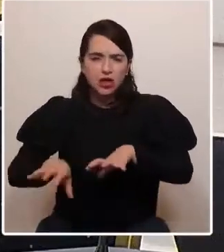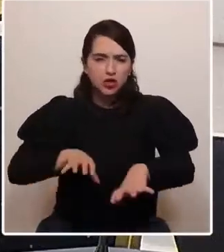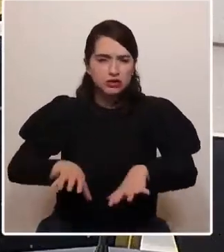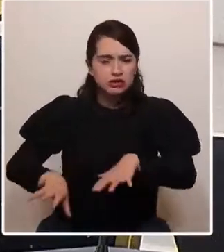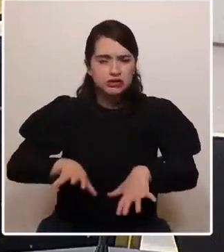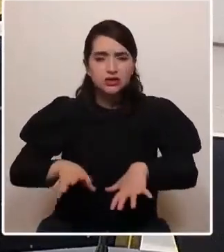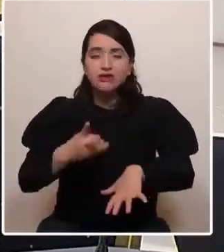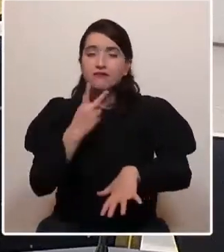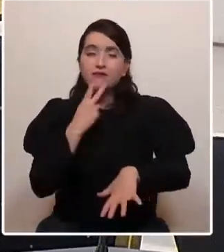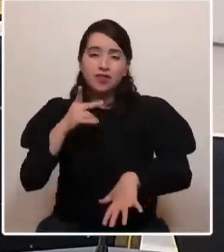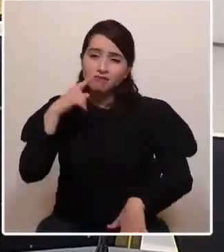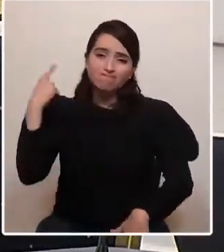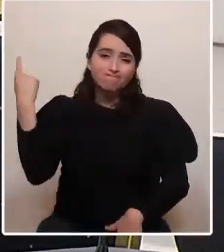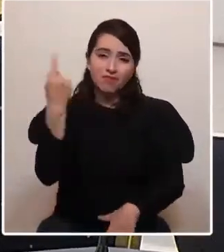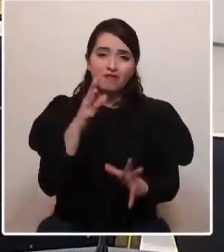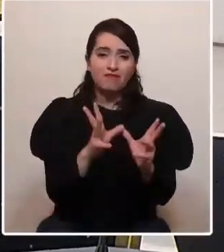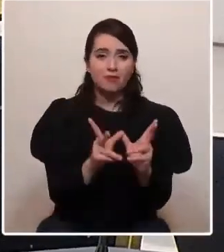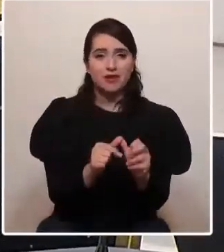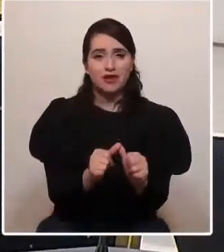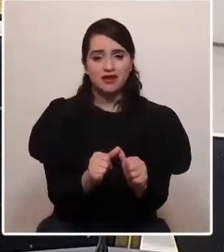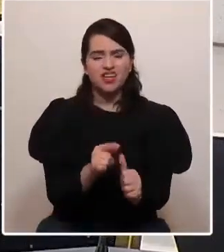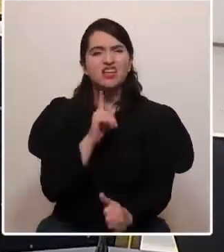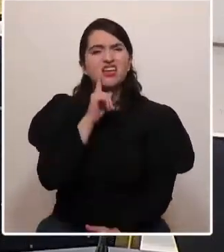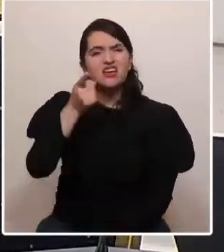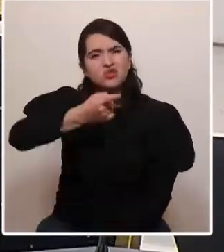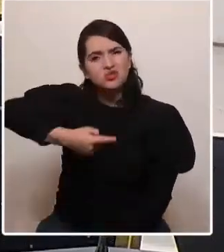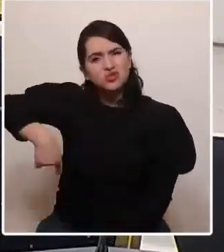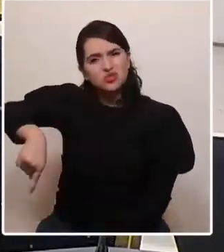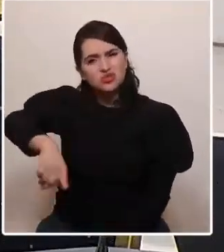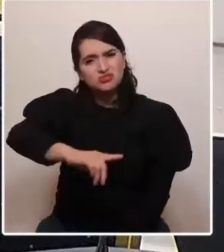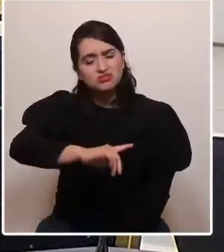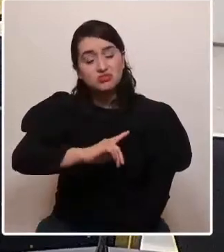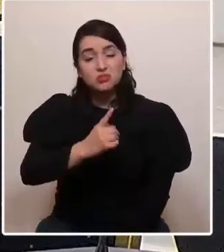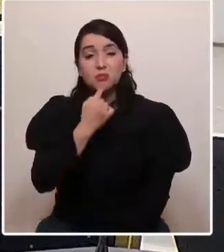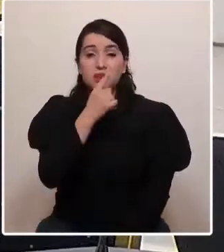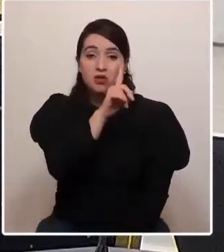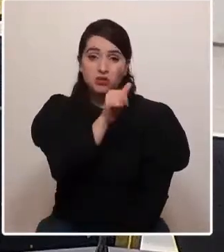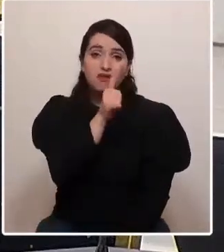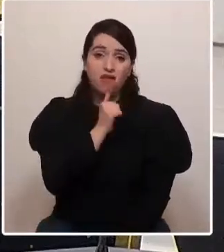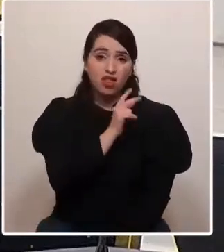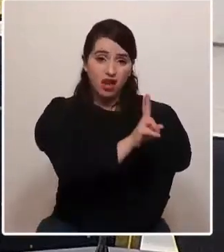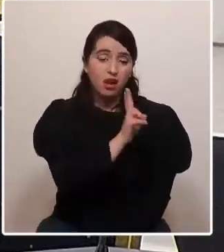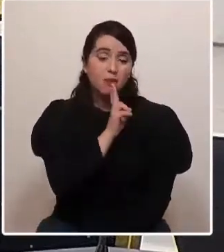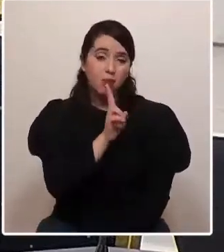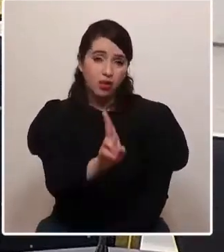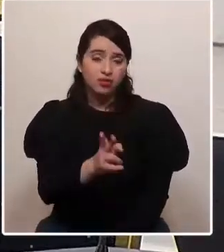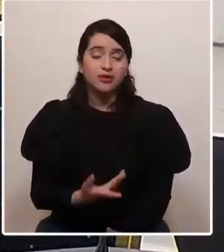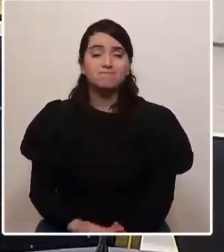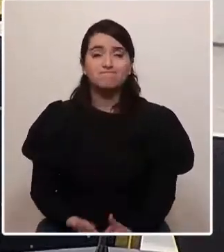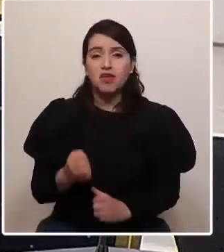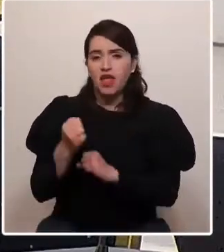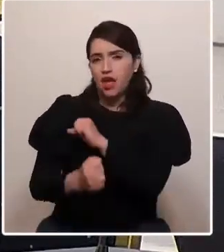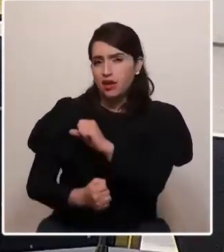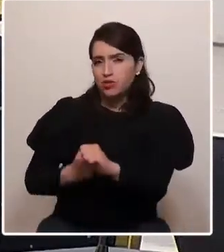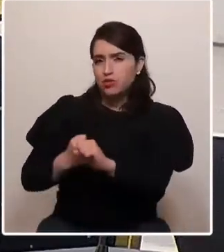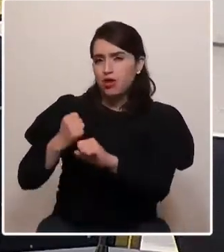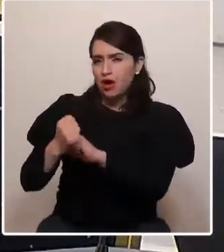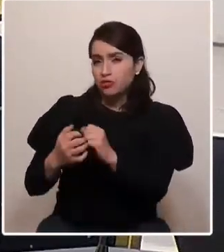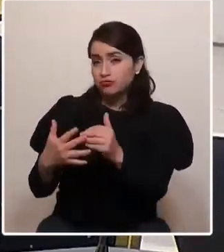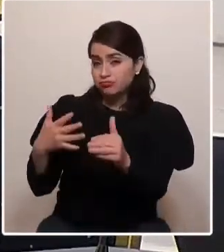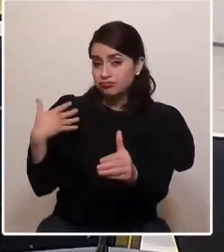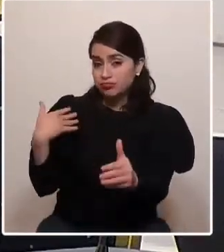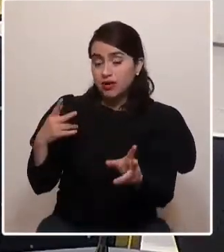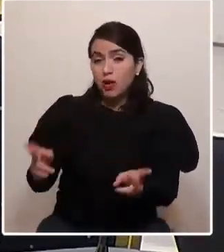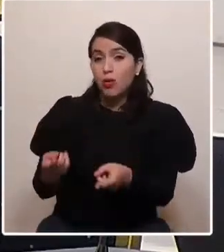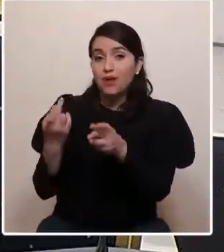familiar. ¿Quiénes somos? Es una pregunta pendiente. Hace algunos años, a partir de la recuperación del